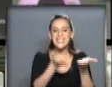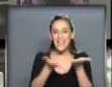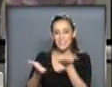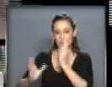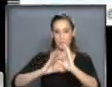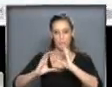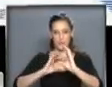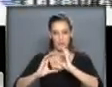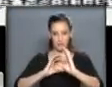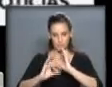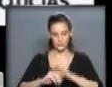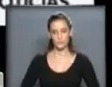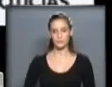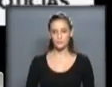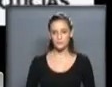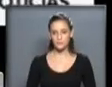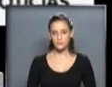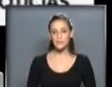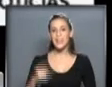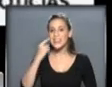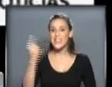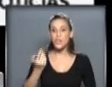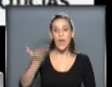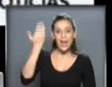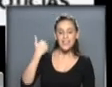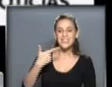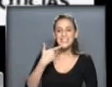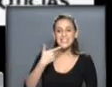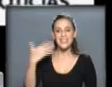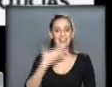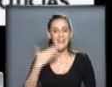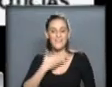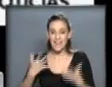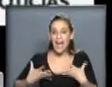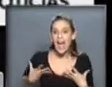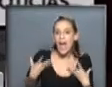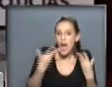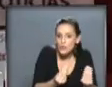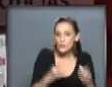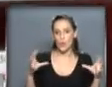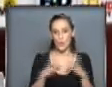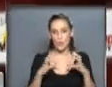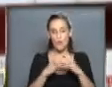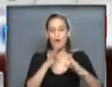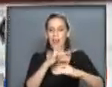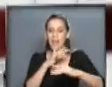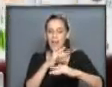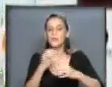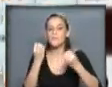Audiovisual. El fallo de la Cámara del pasado 17 de abril favoreció los intereses del Grupo Clarín al declarar